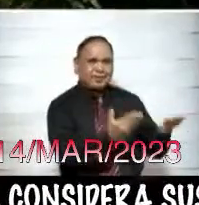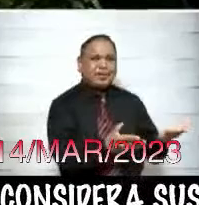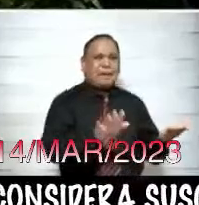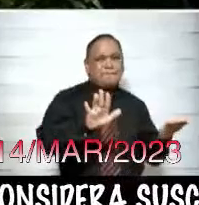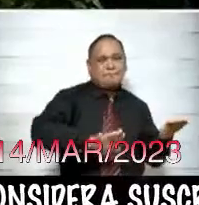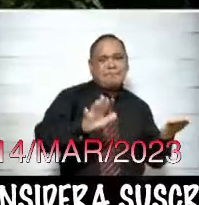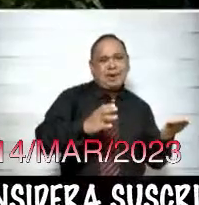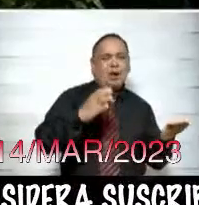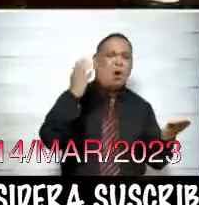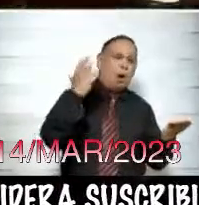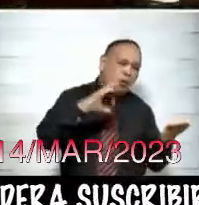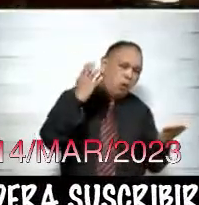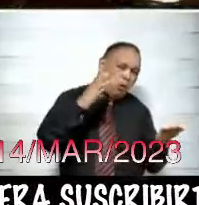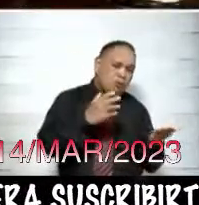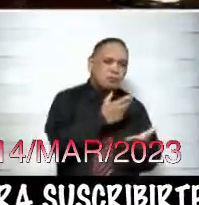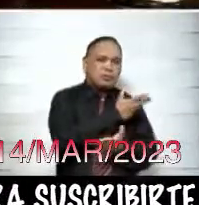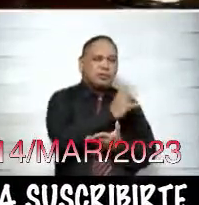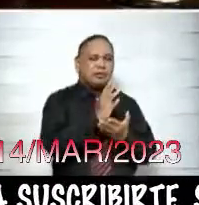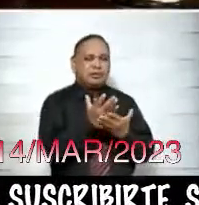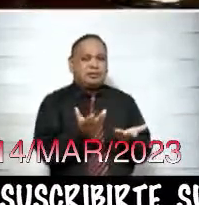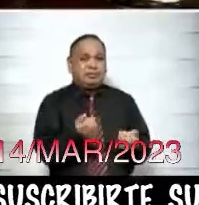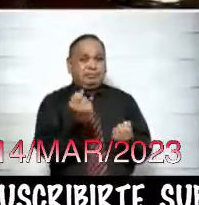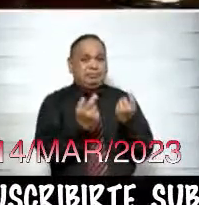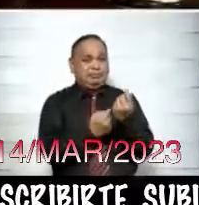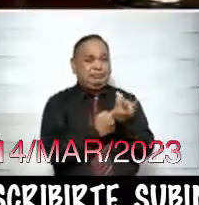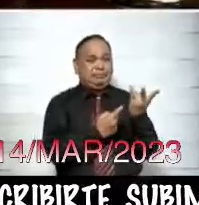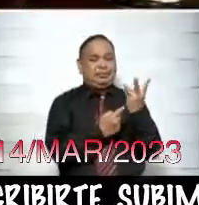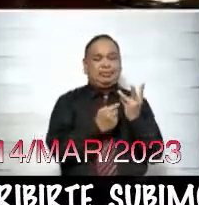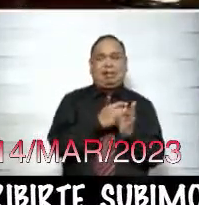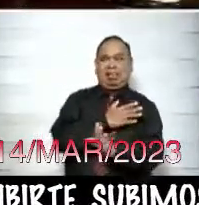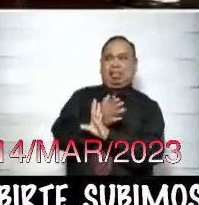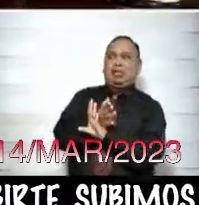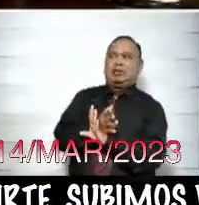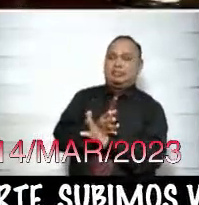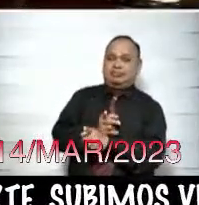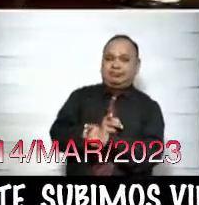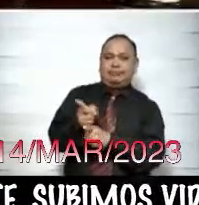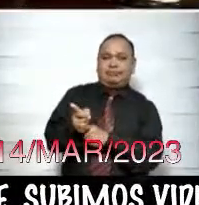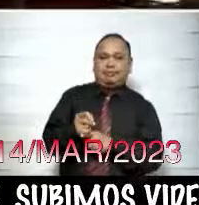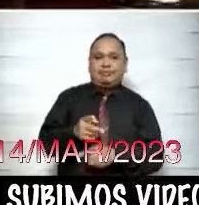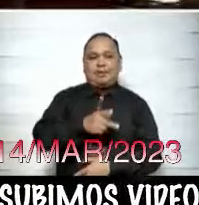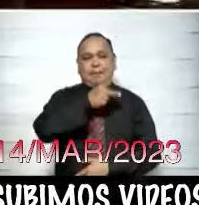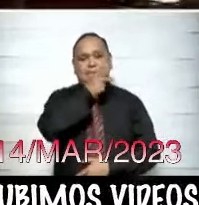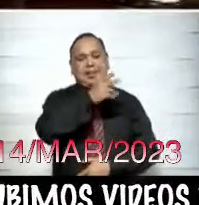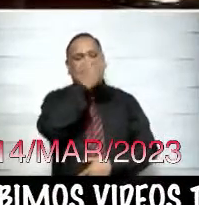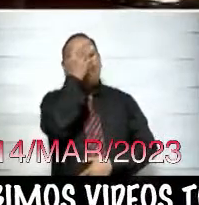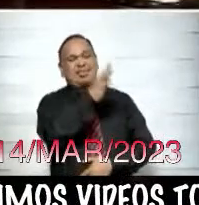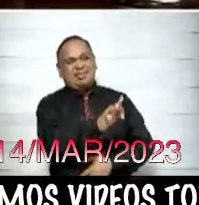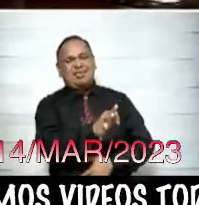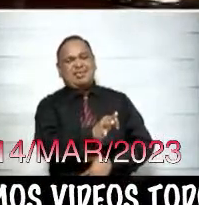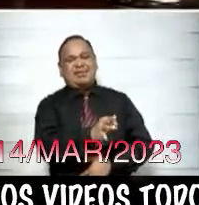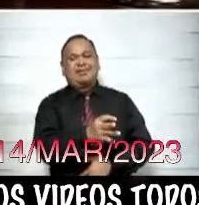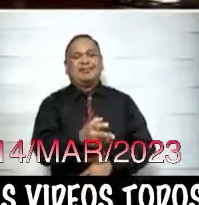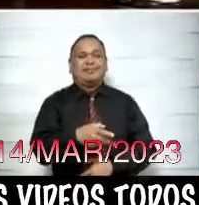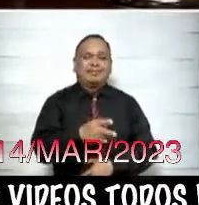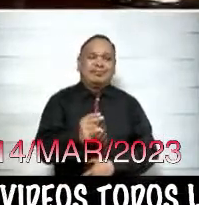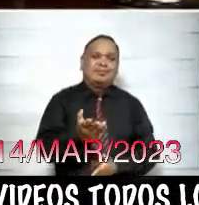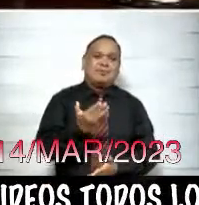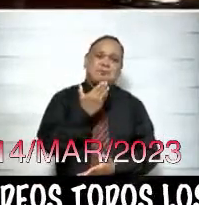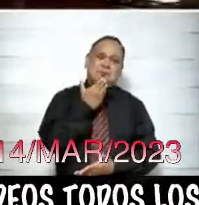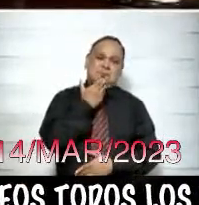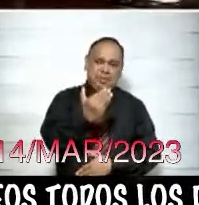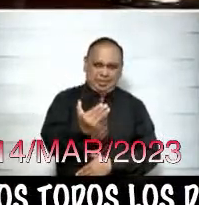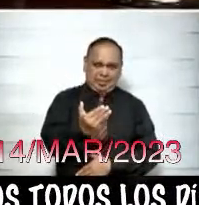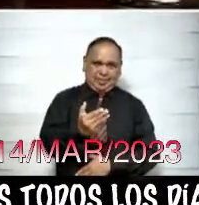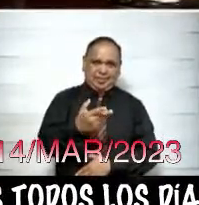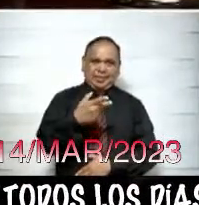enganchadores igual. Qué elegantes palabras usas tú, ¿eh? Mañana nos las dos haces un dibujito. Bueno, pero está muy bien y yo creo que eso